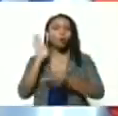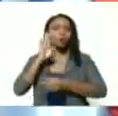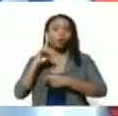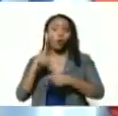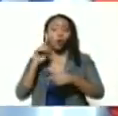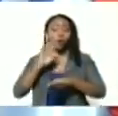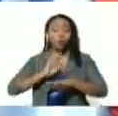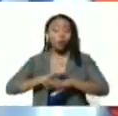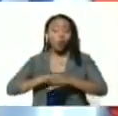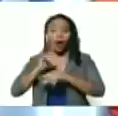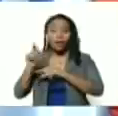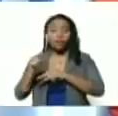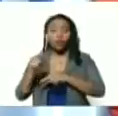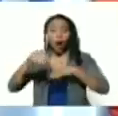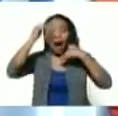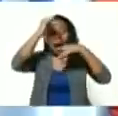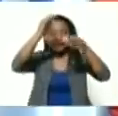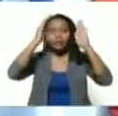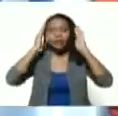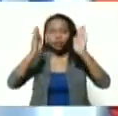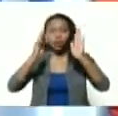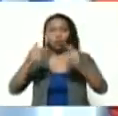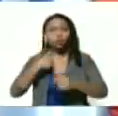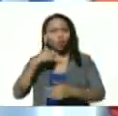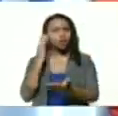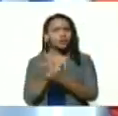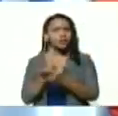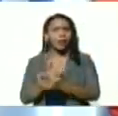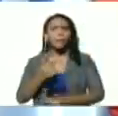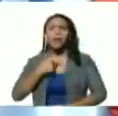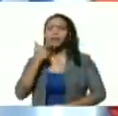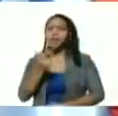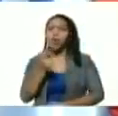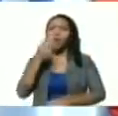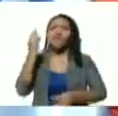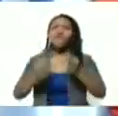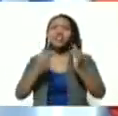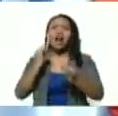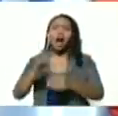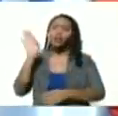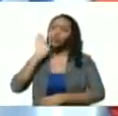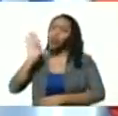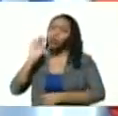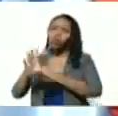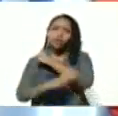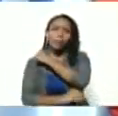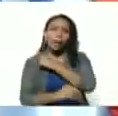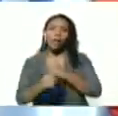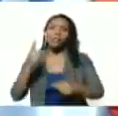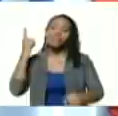que estar atentos. Yo siempre digo, si hay un fiscal corrupto, de cerca debe haber de seguro